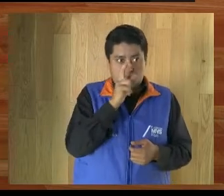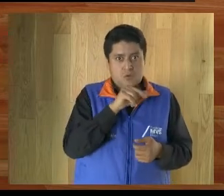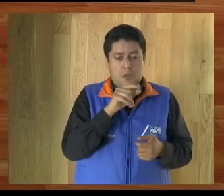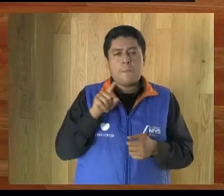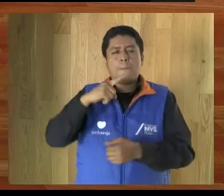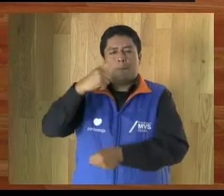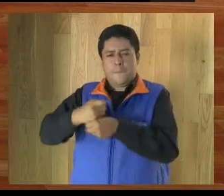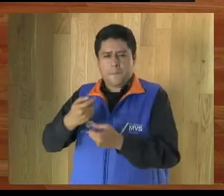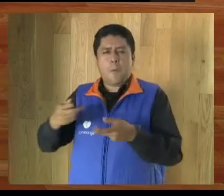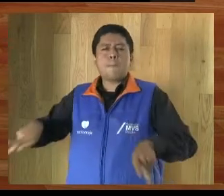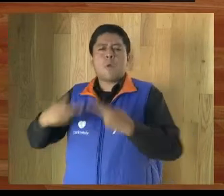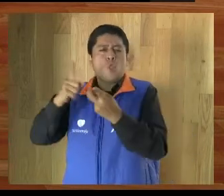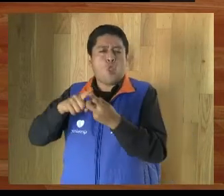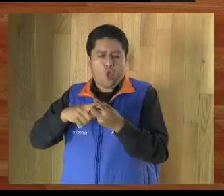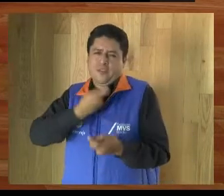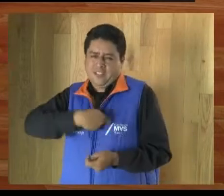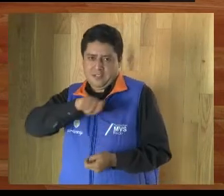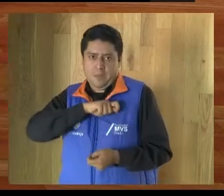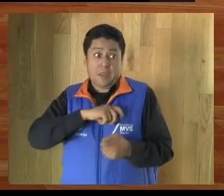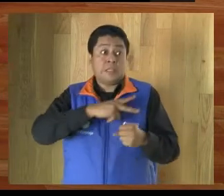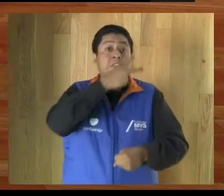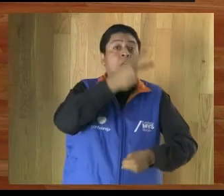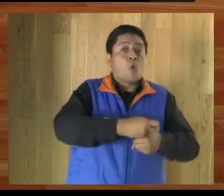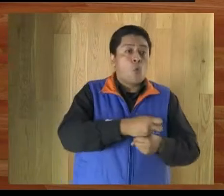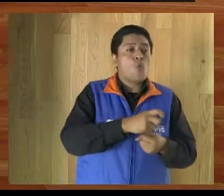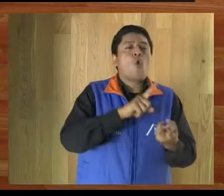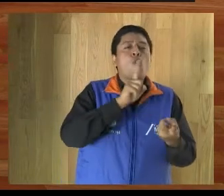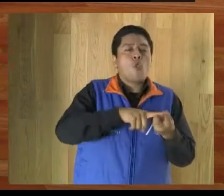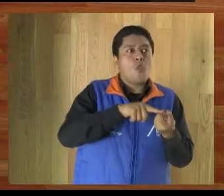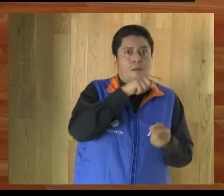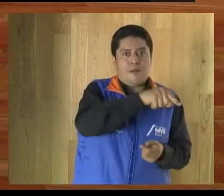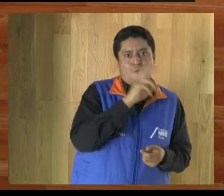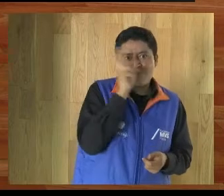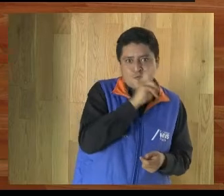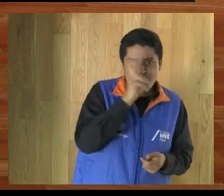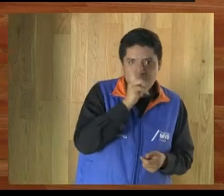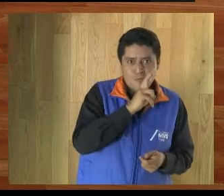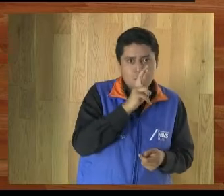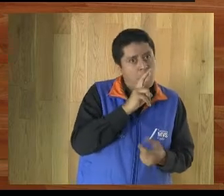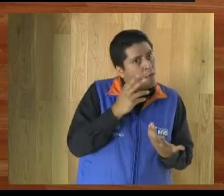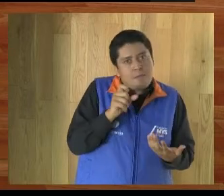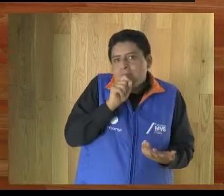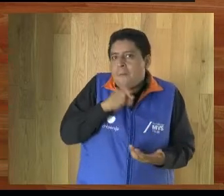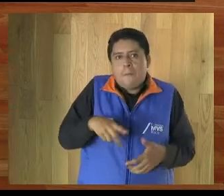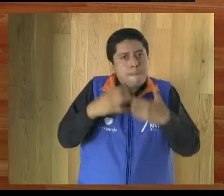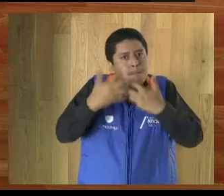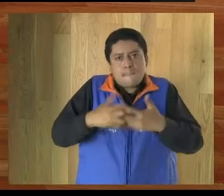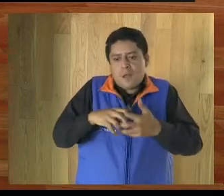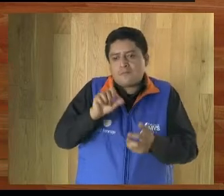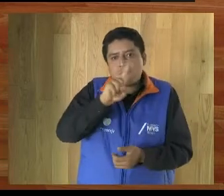España, pero en términos de beneficios es Rusia. Pues ha tenido que irse también por esta